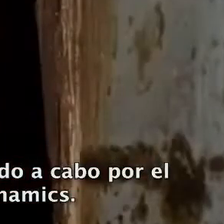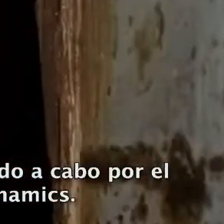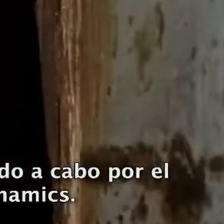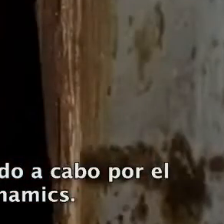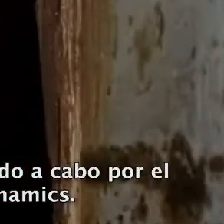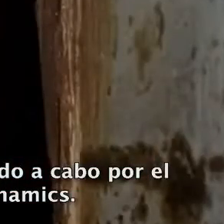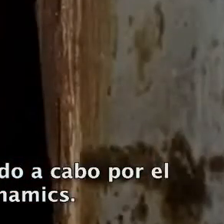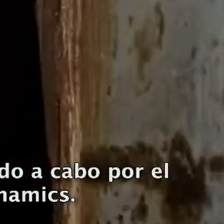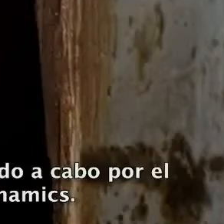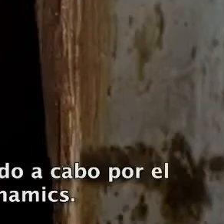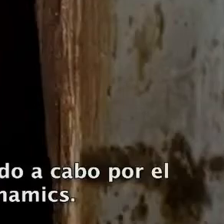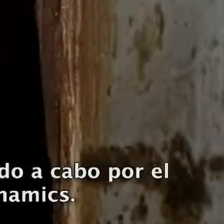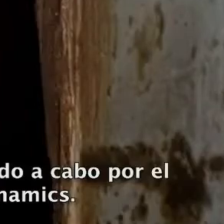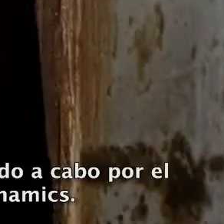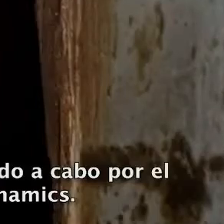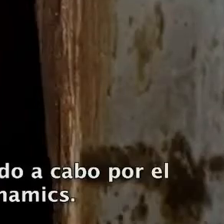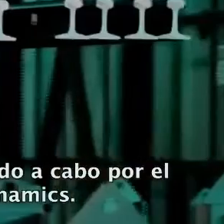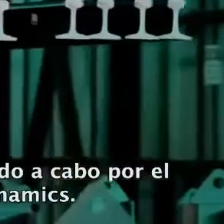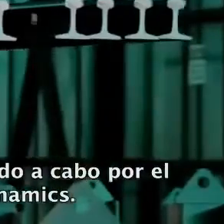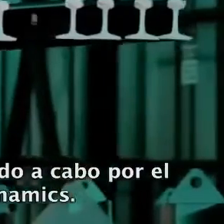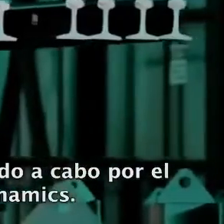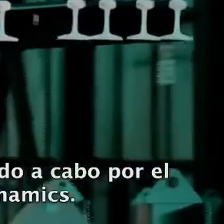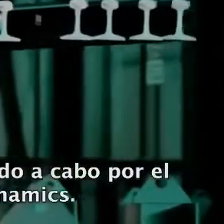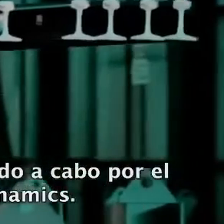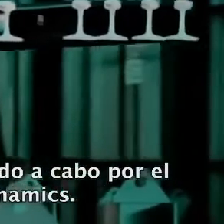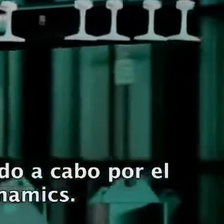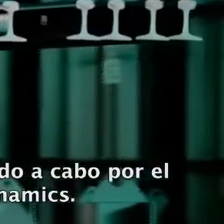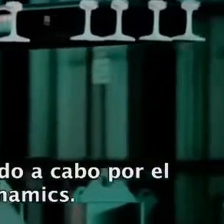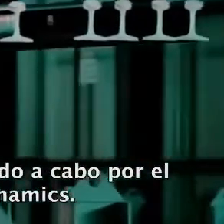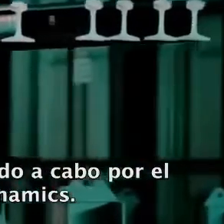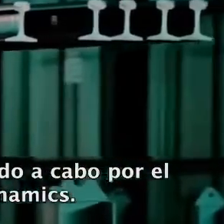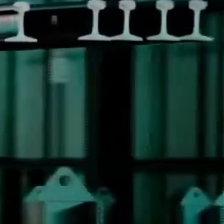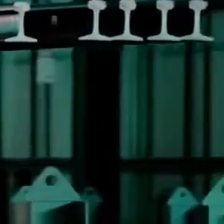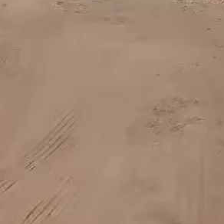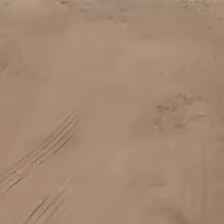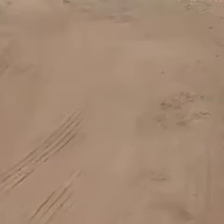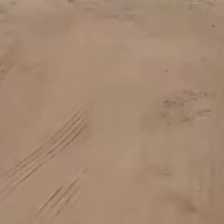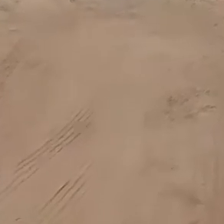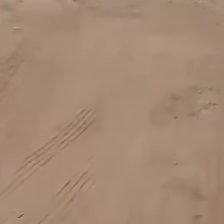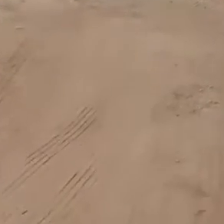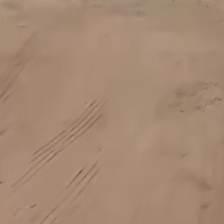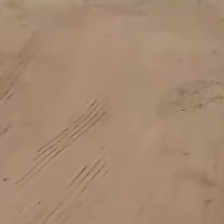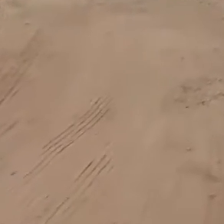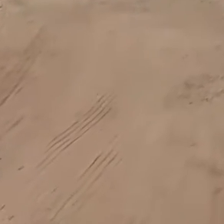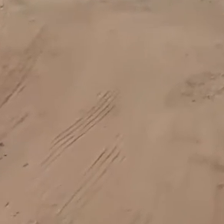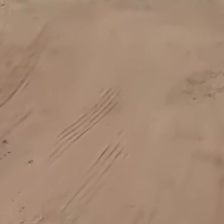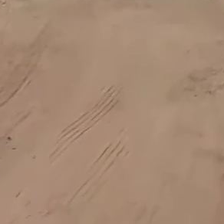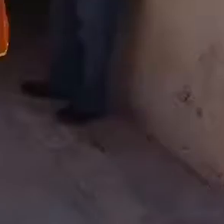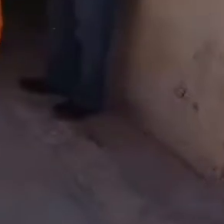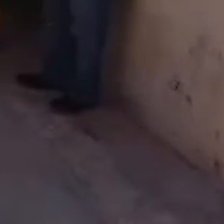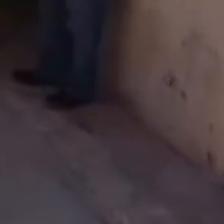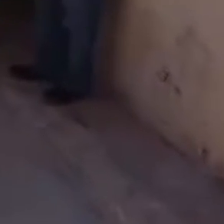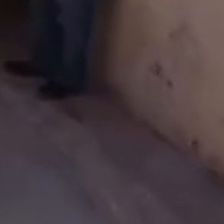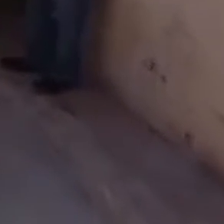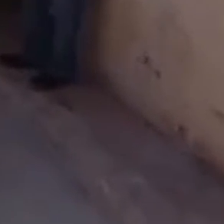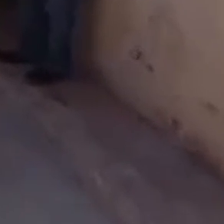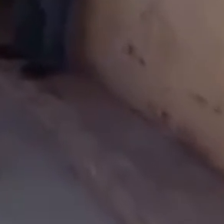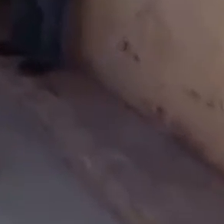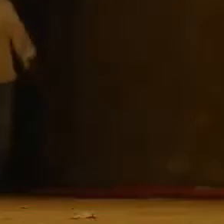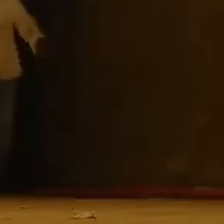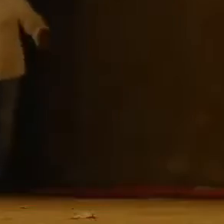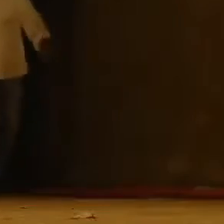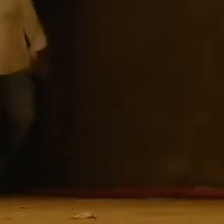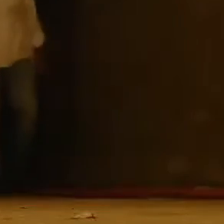cabo por el consorcio formado por Asimex del Caribe y Steel Dynamics. Construimos pasos de fauna para garantizar